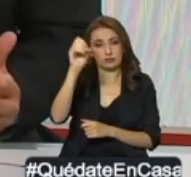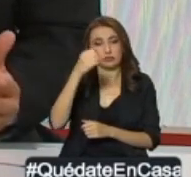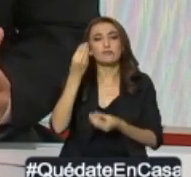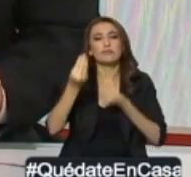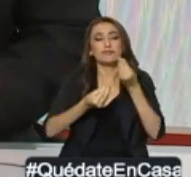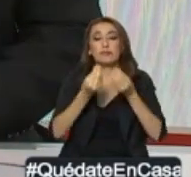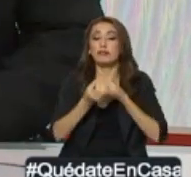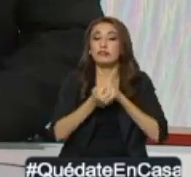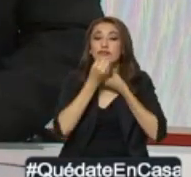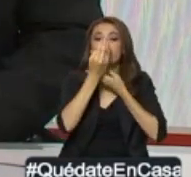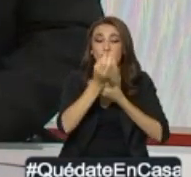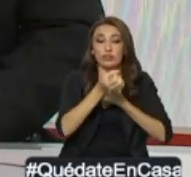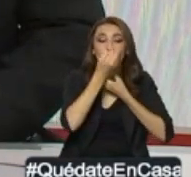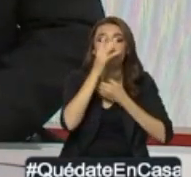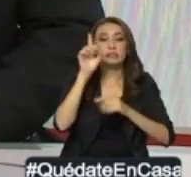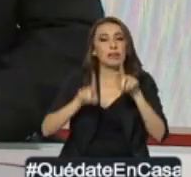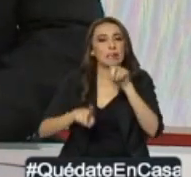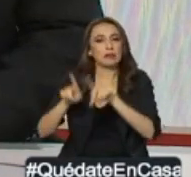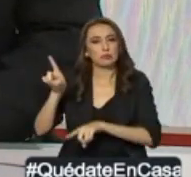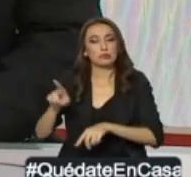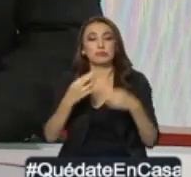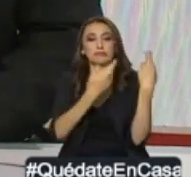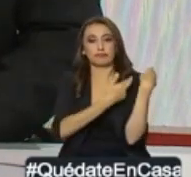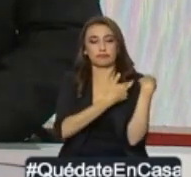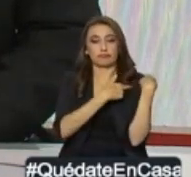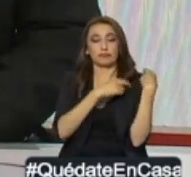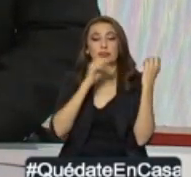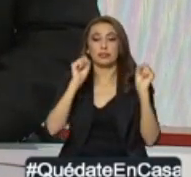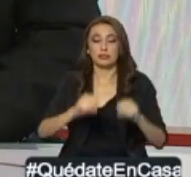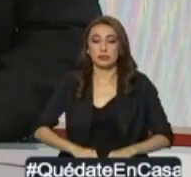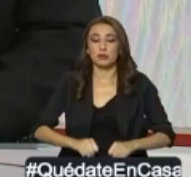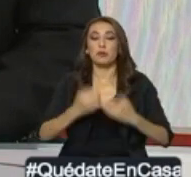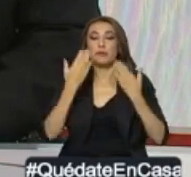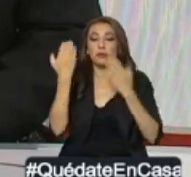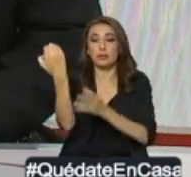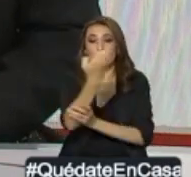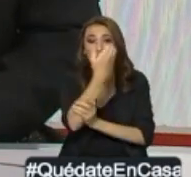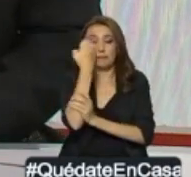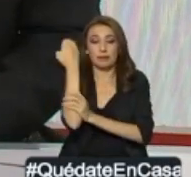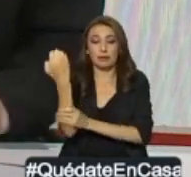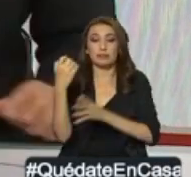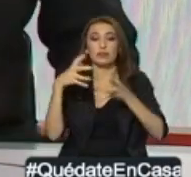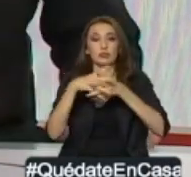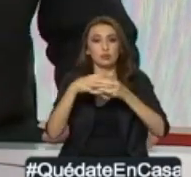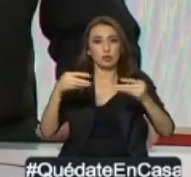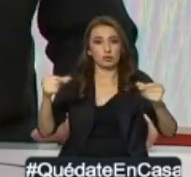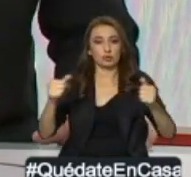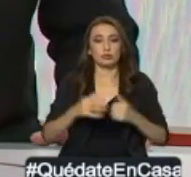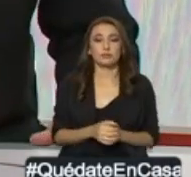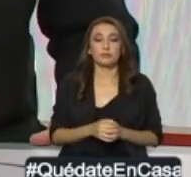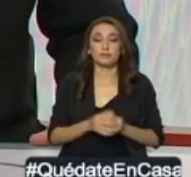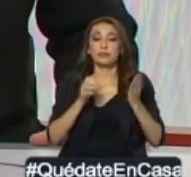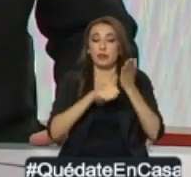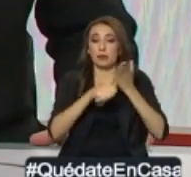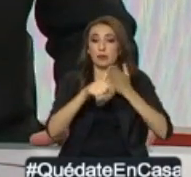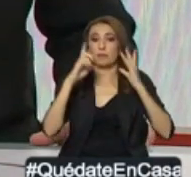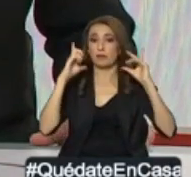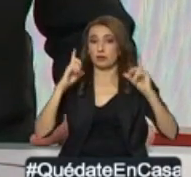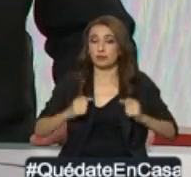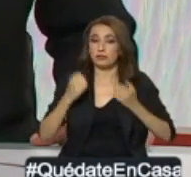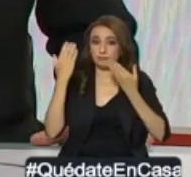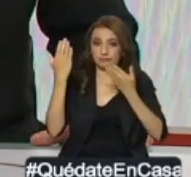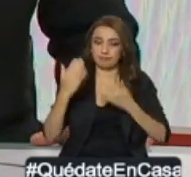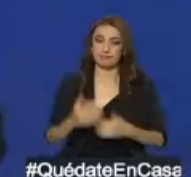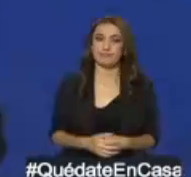asumidas por las autoridades para enfrentar esta emergencia sanitaria que vive el país el ministro de salud de